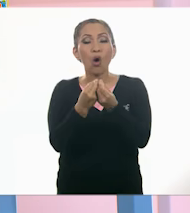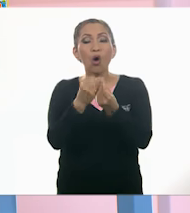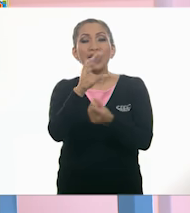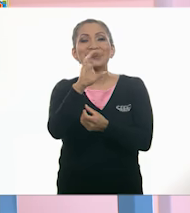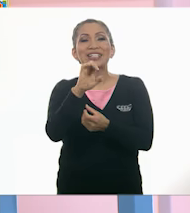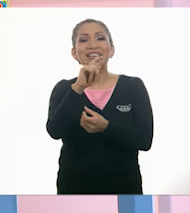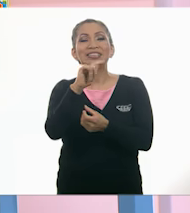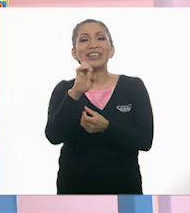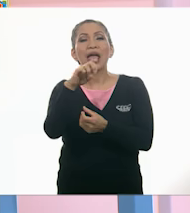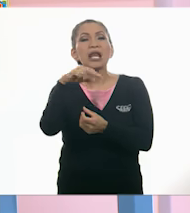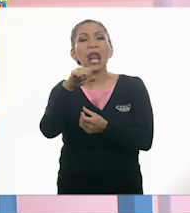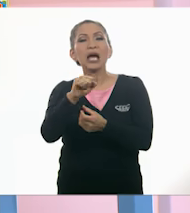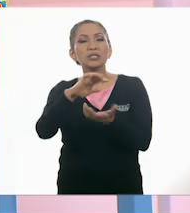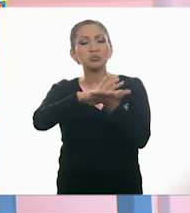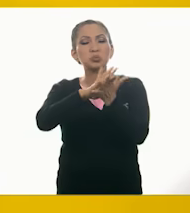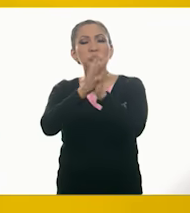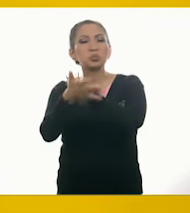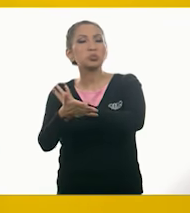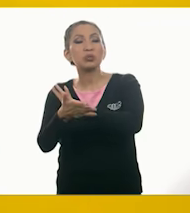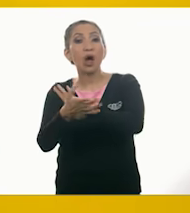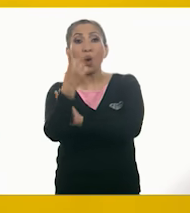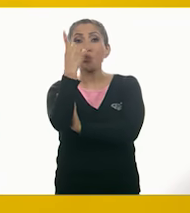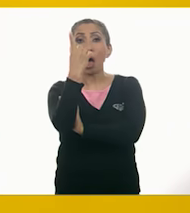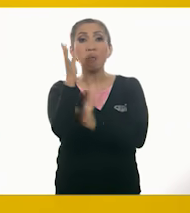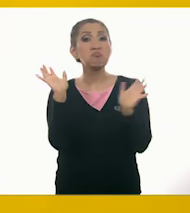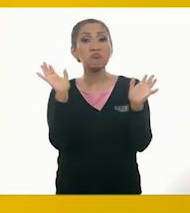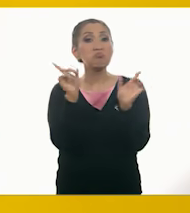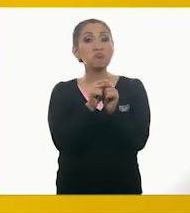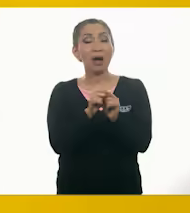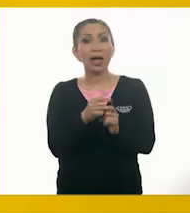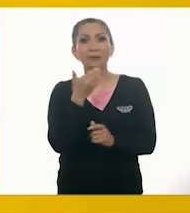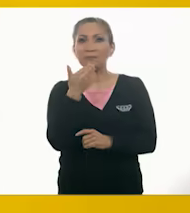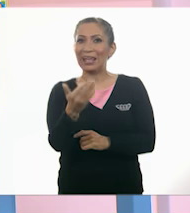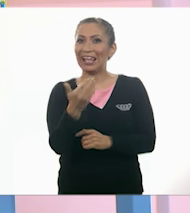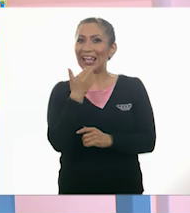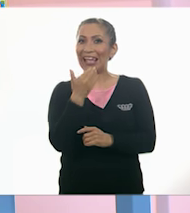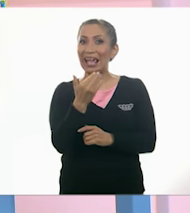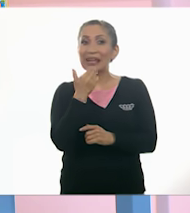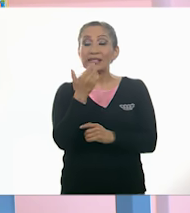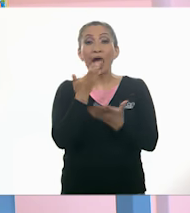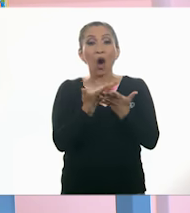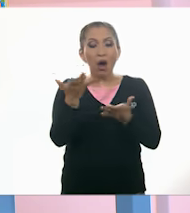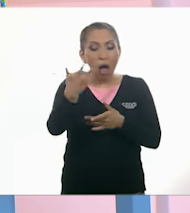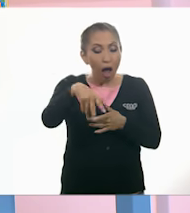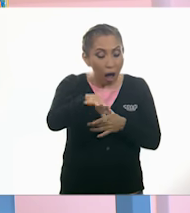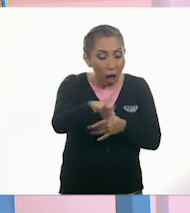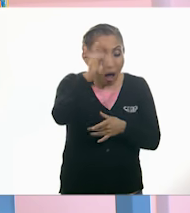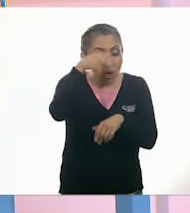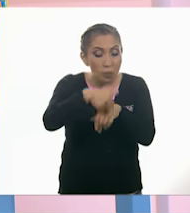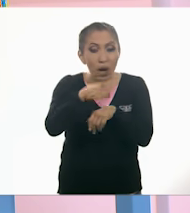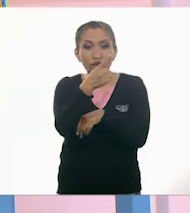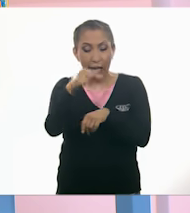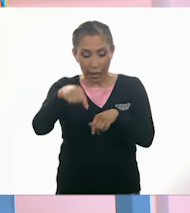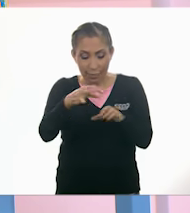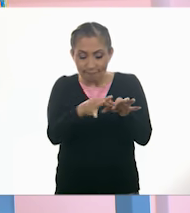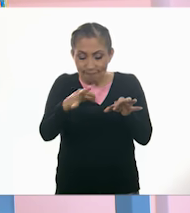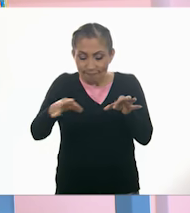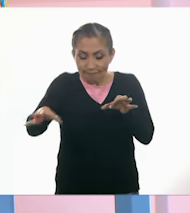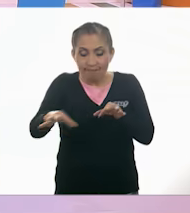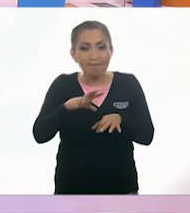centena? El 100 es una centena, maestra. Muy bien. Y vas a buscar entonces ahora el número 100 aquí.